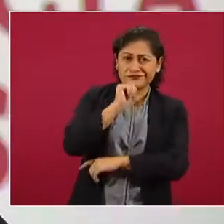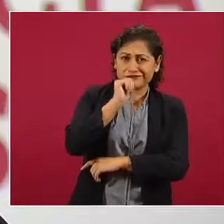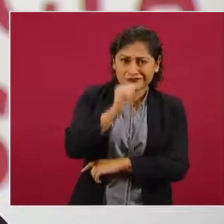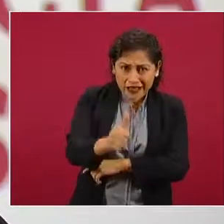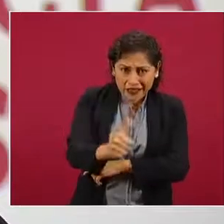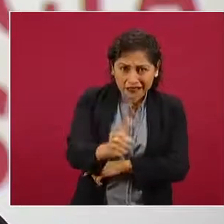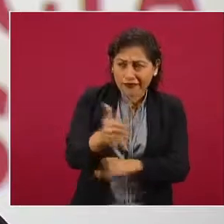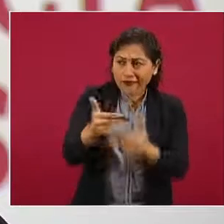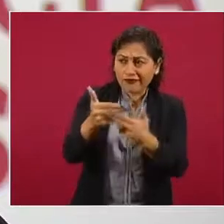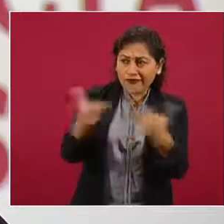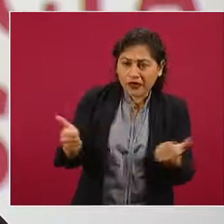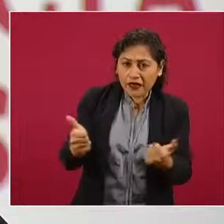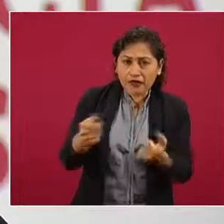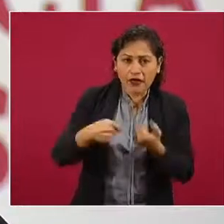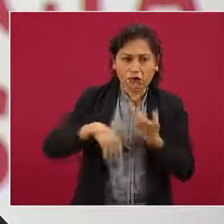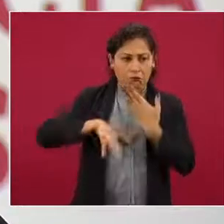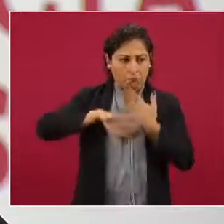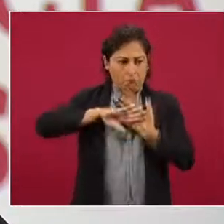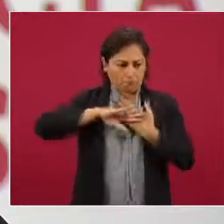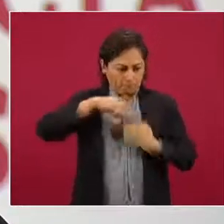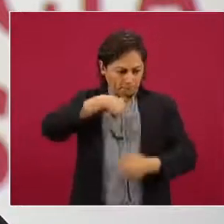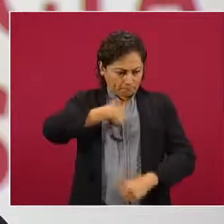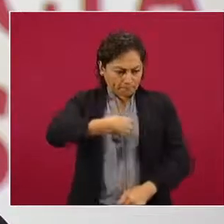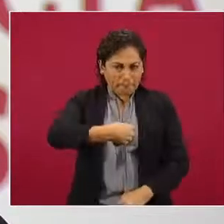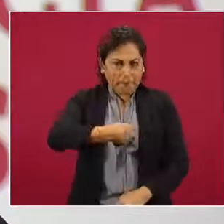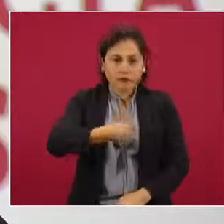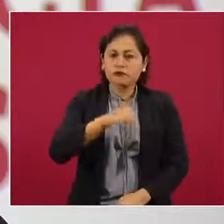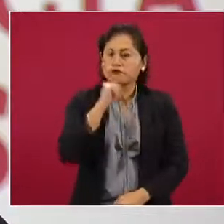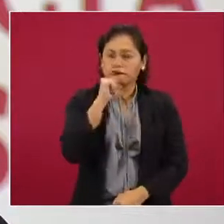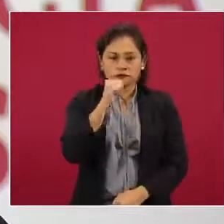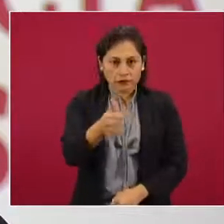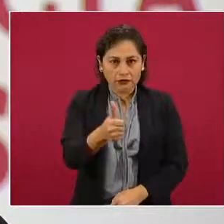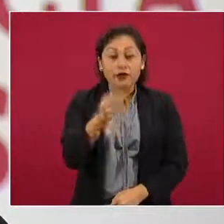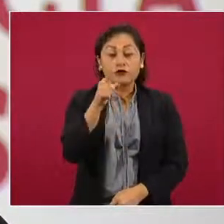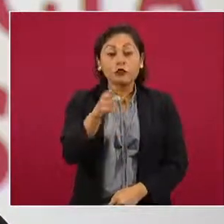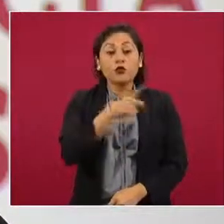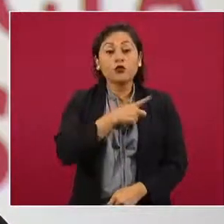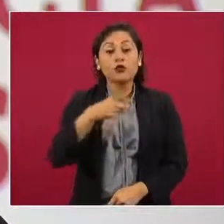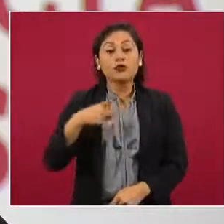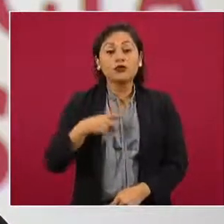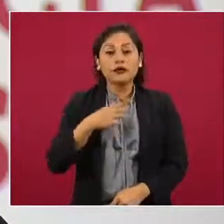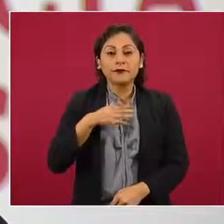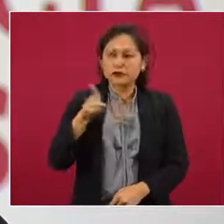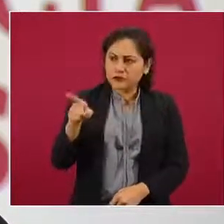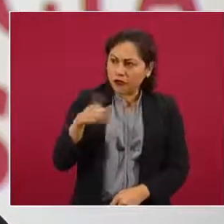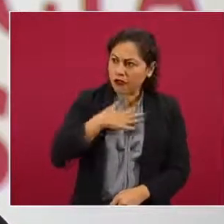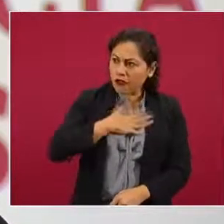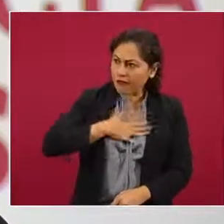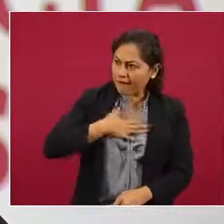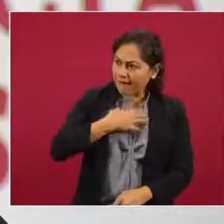persona. Convierte el gozo ajeno en motivo de tu propio gozo.